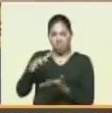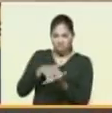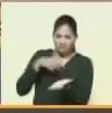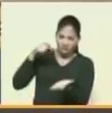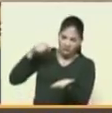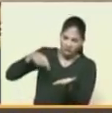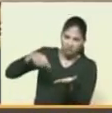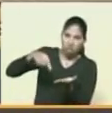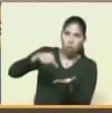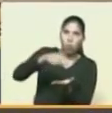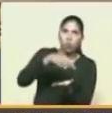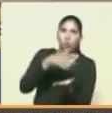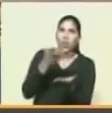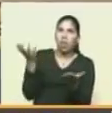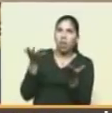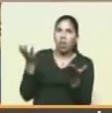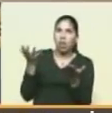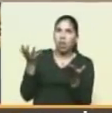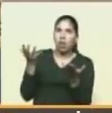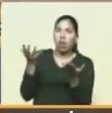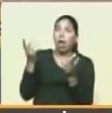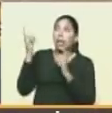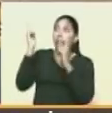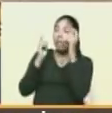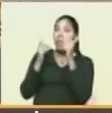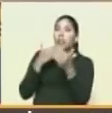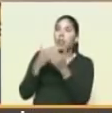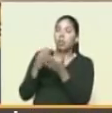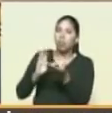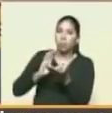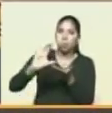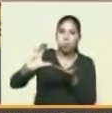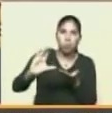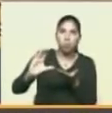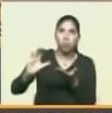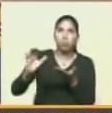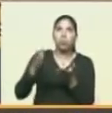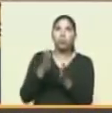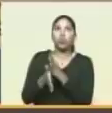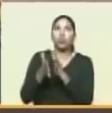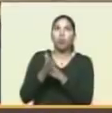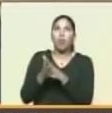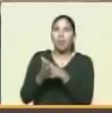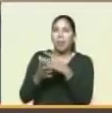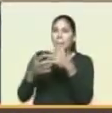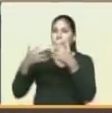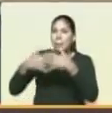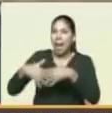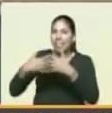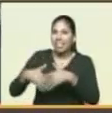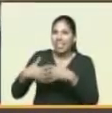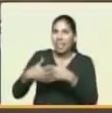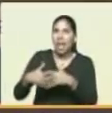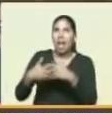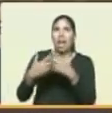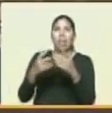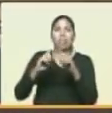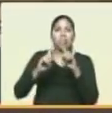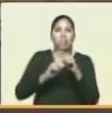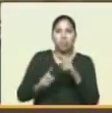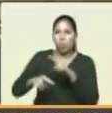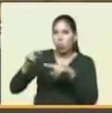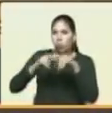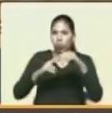gracias a Chávez se hizo una inversión enorme en infraestructura, en equipamiento, gran parte de